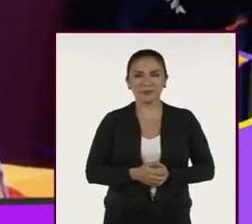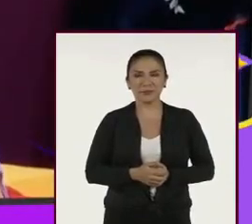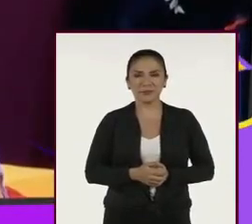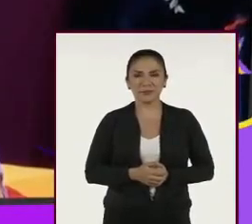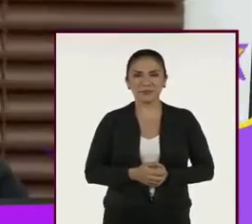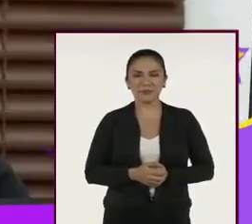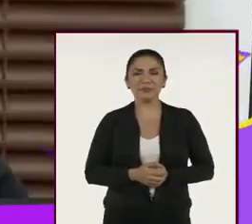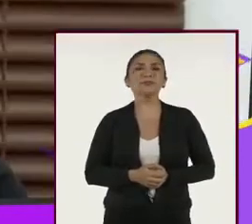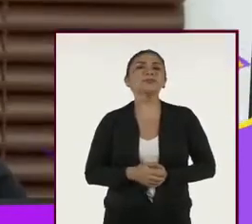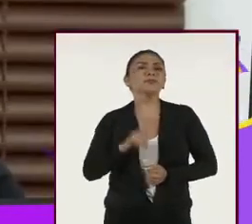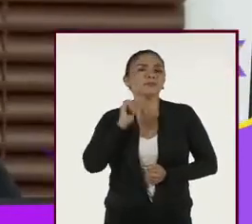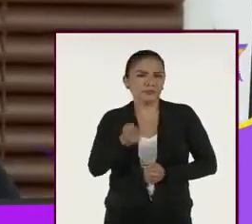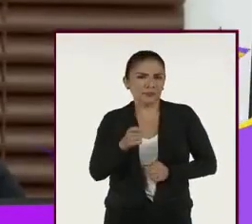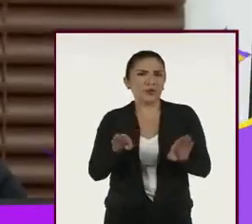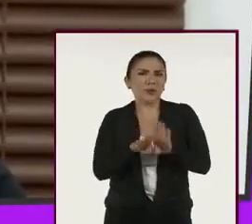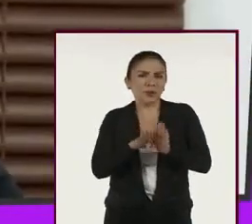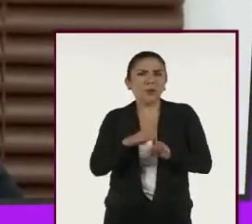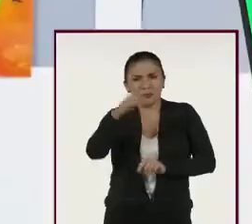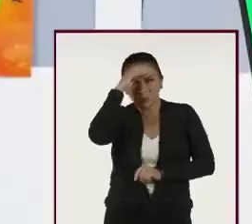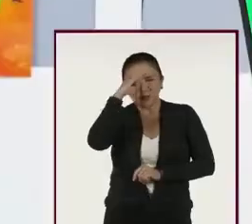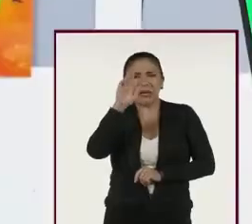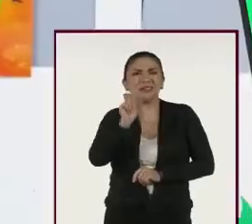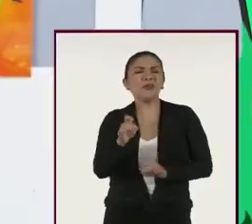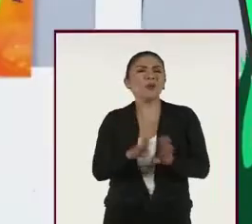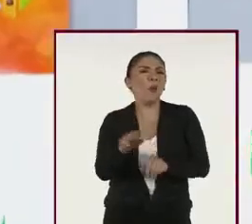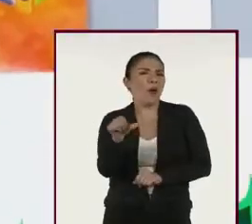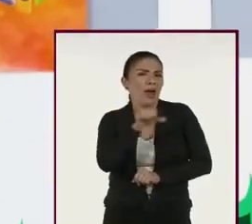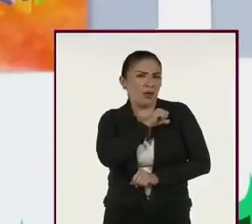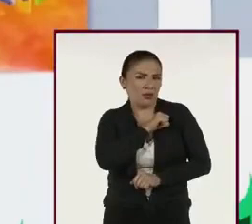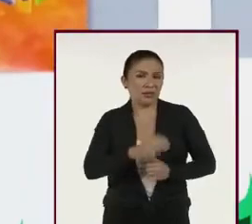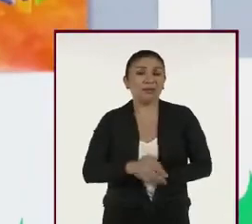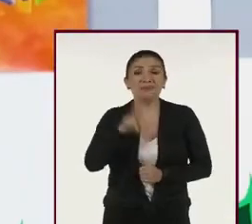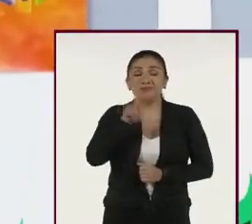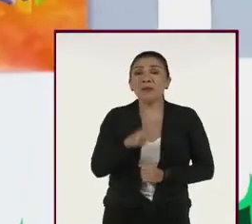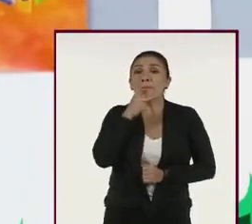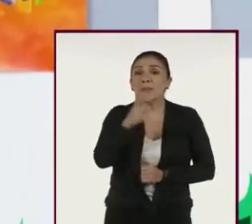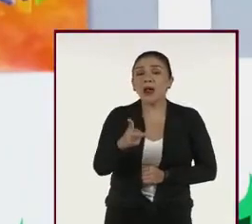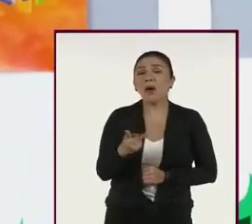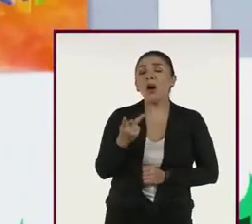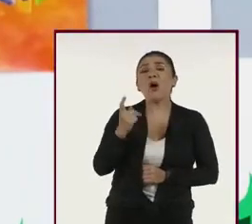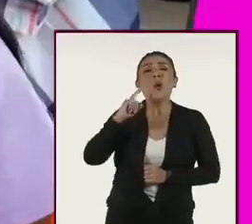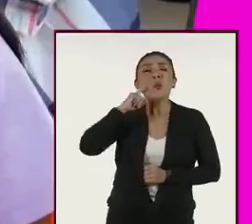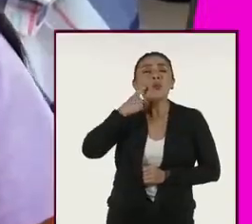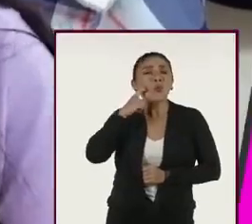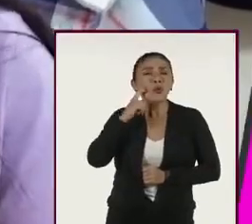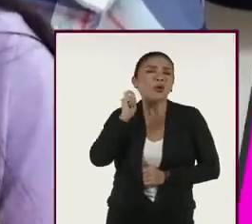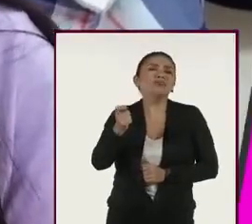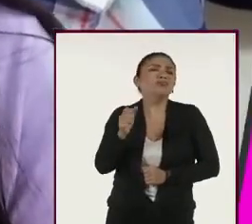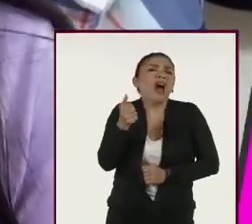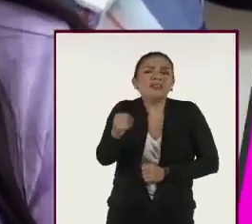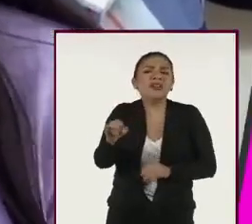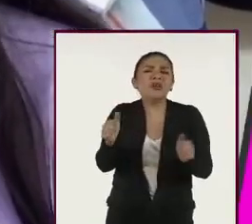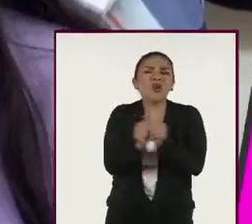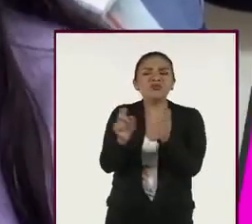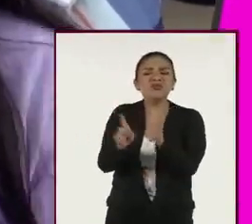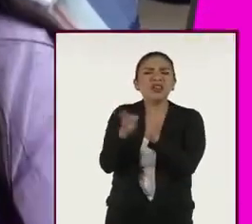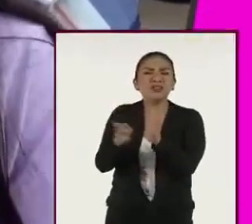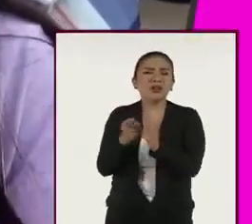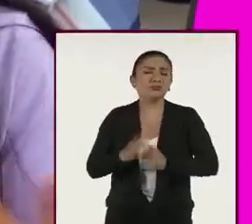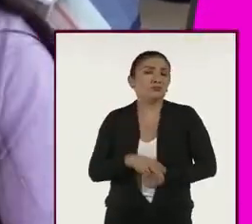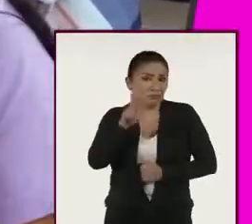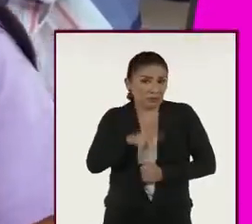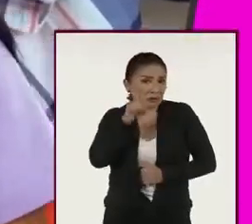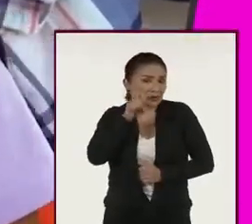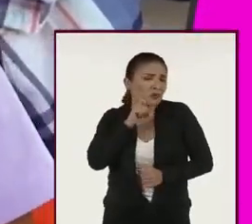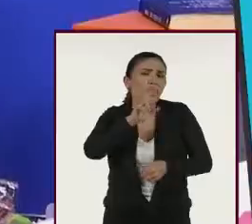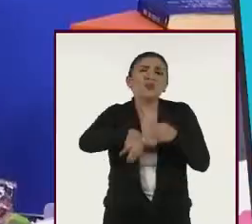bueno, pero piensa que también es algo muy egoísta. Nos guste o no, la palabra puto ya es parte del diccionario. El sexo es algo natural y va a pasar